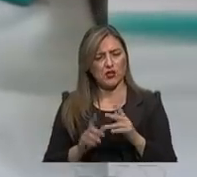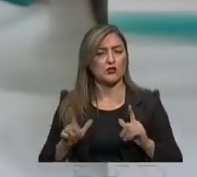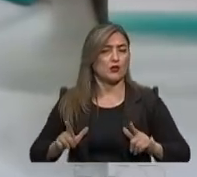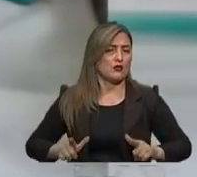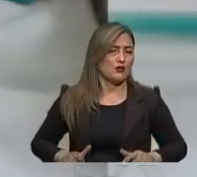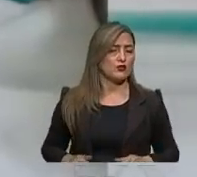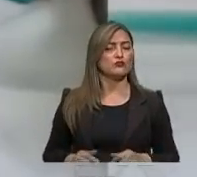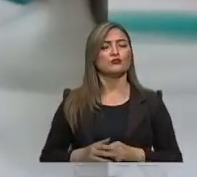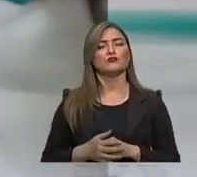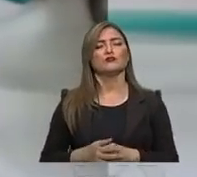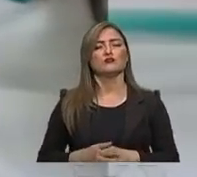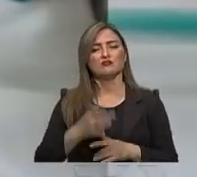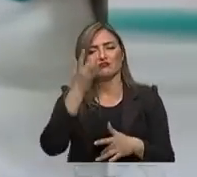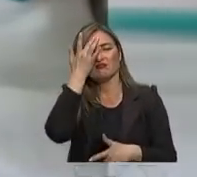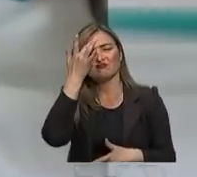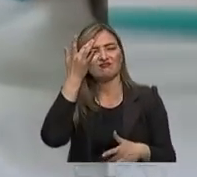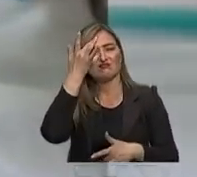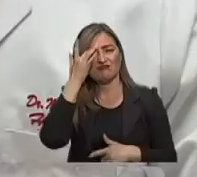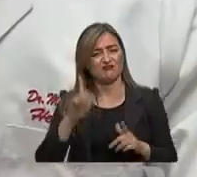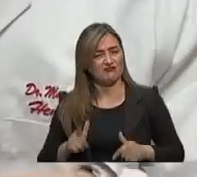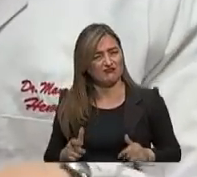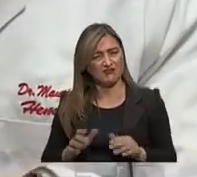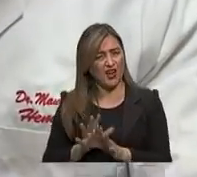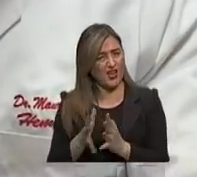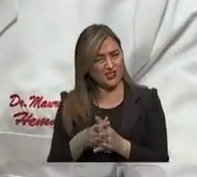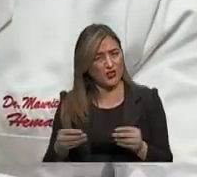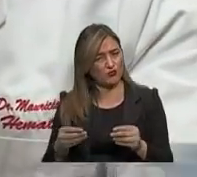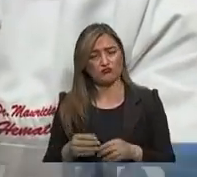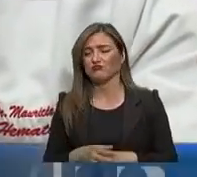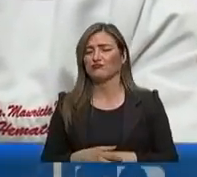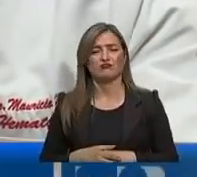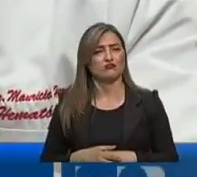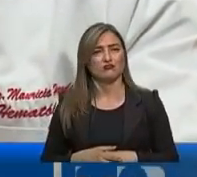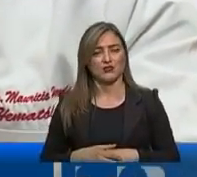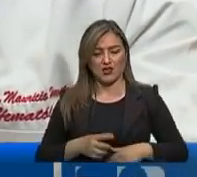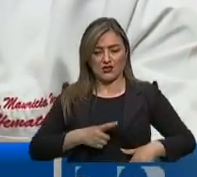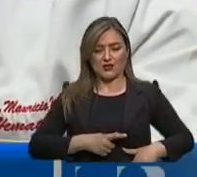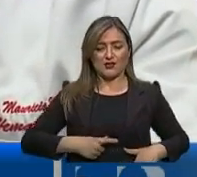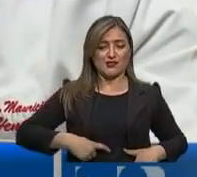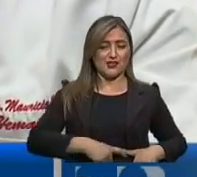No obstante, esta enfermedad no tiene cura. Este trasplante intestinal